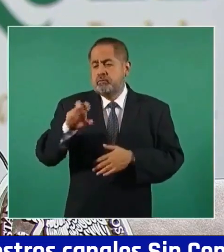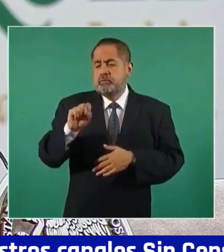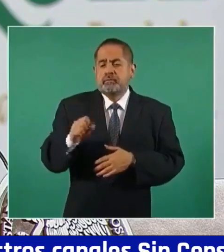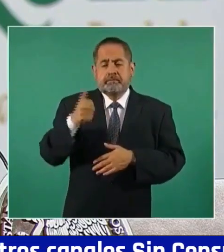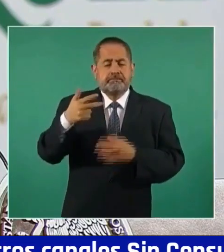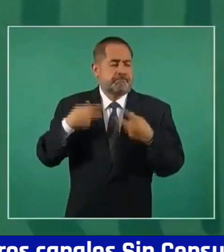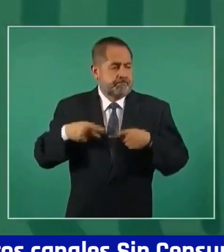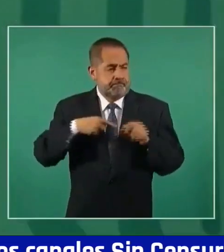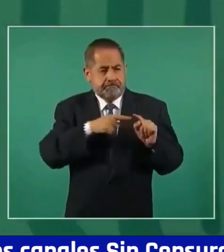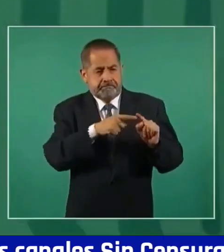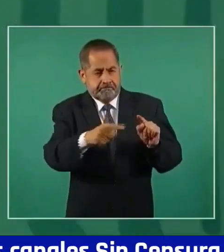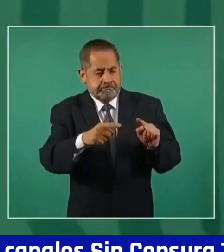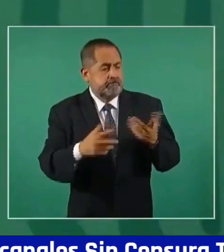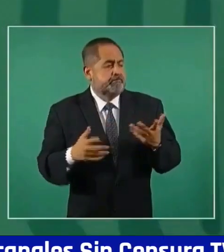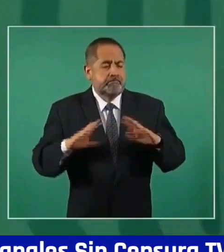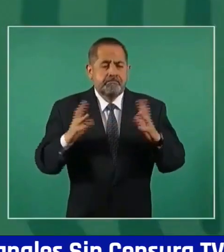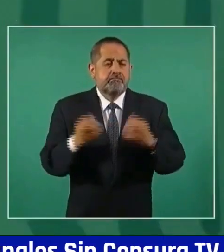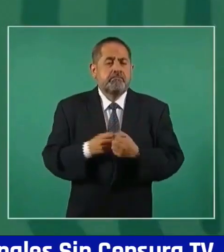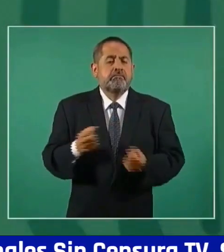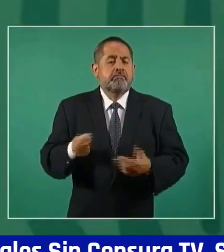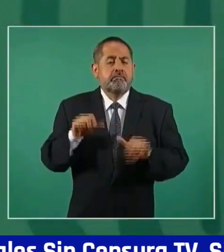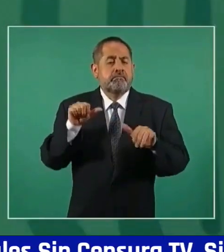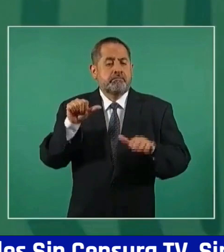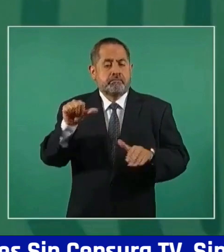220.866 personas, de los cuales